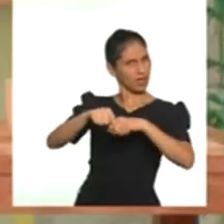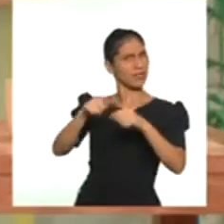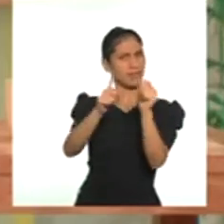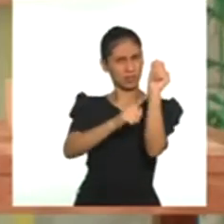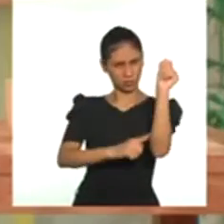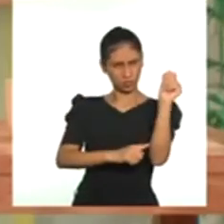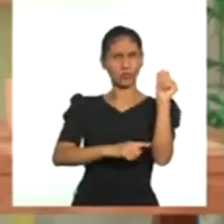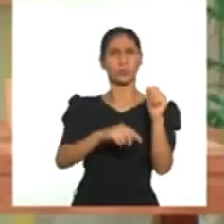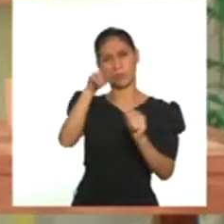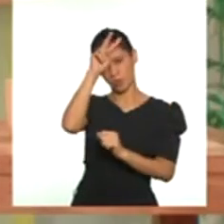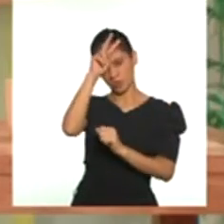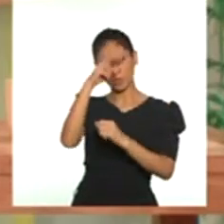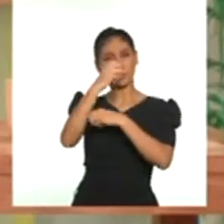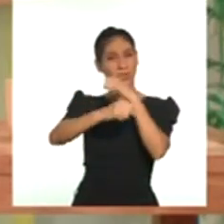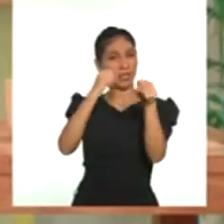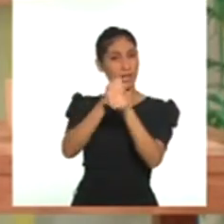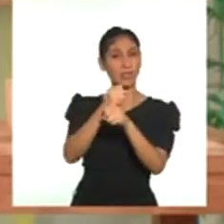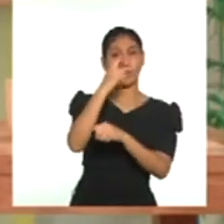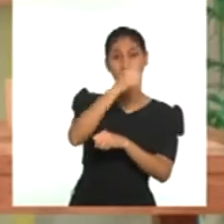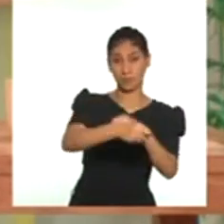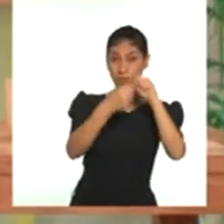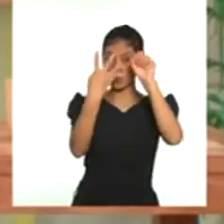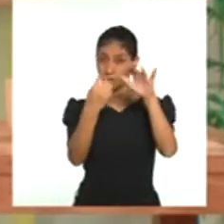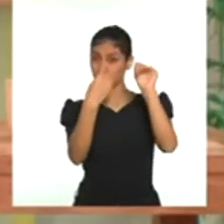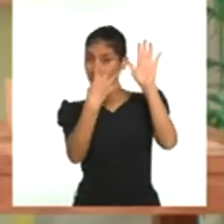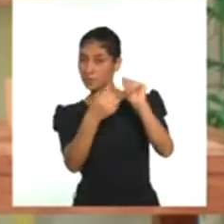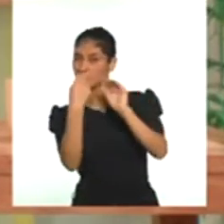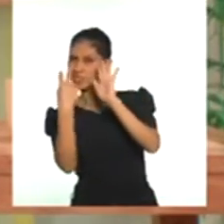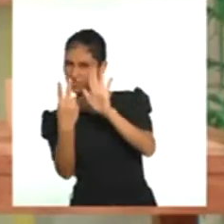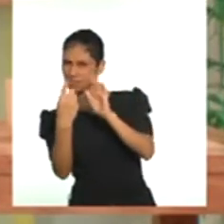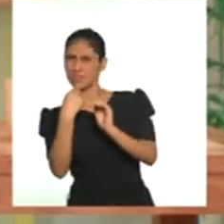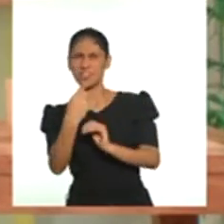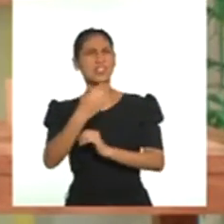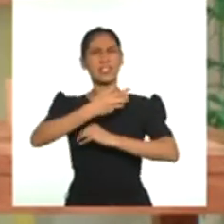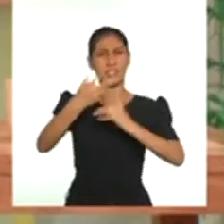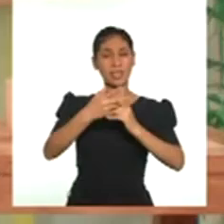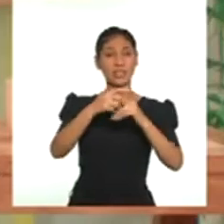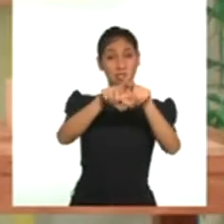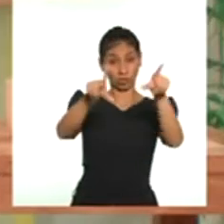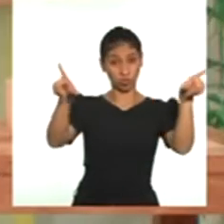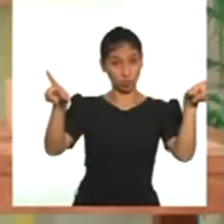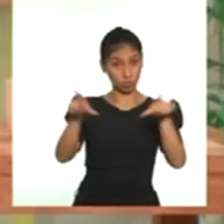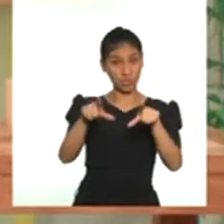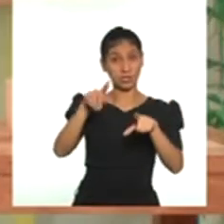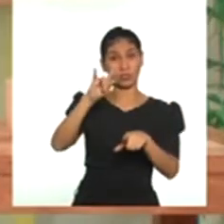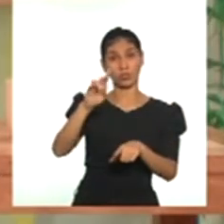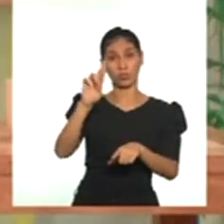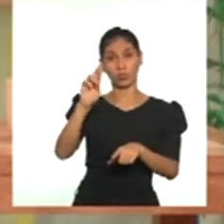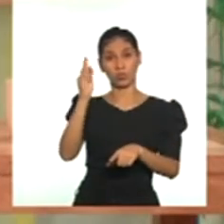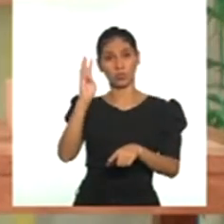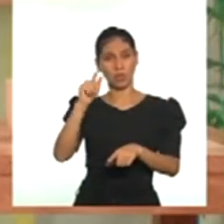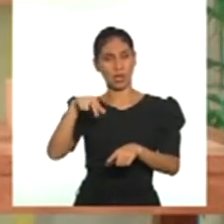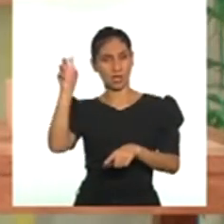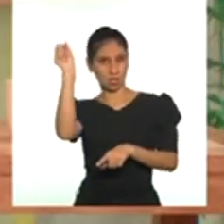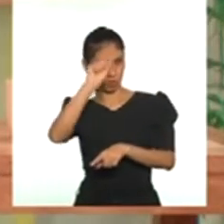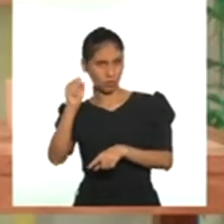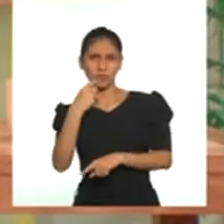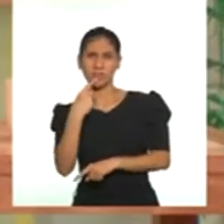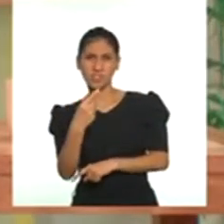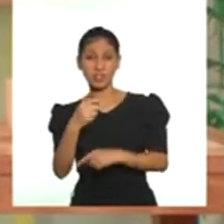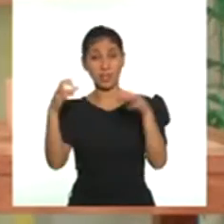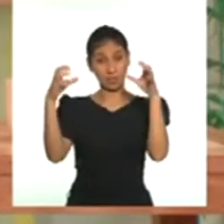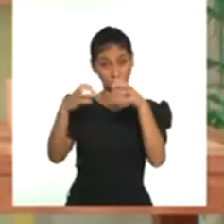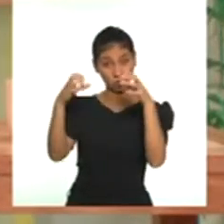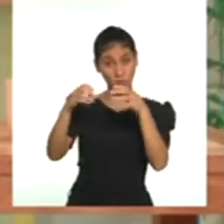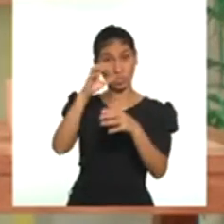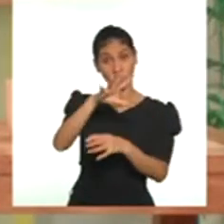es del año 1997 y ahí se reporta que en áreas urbanas de nuestro país el 50% de las cabezas de